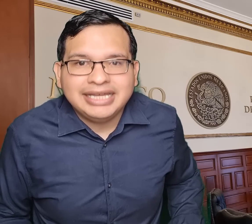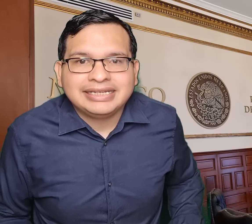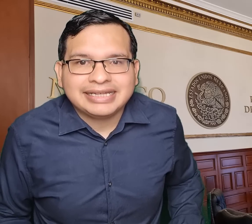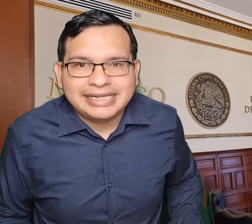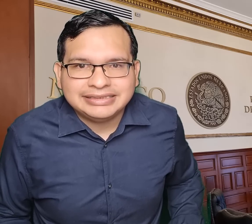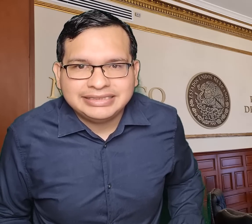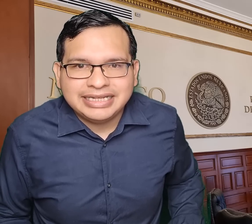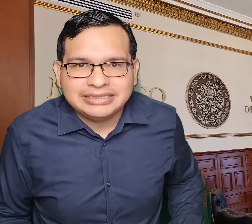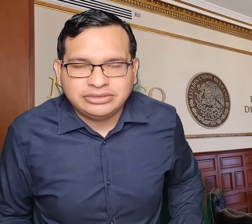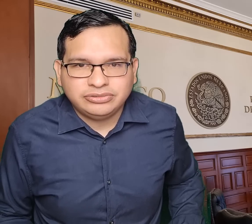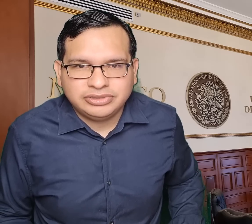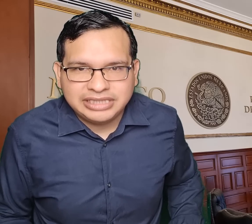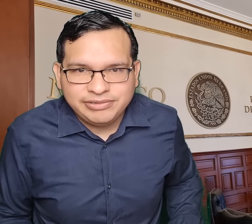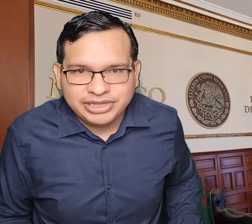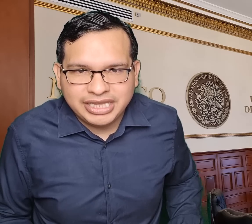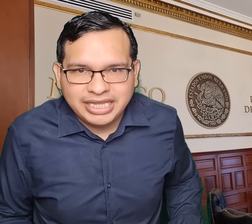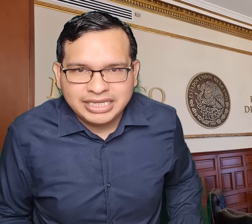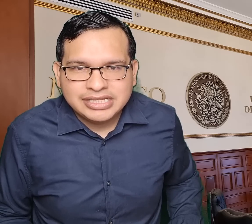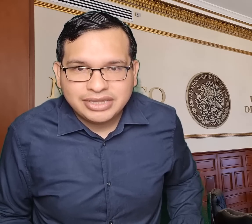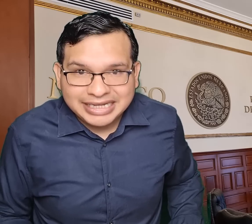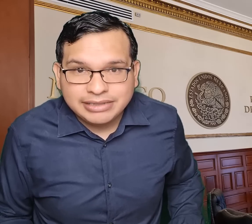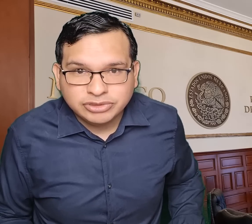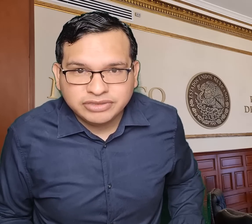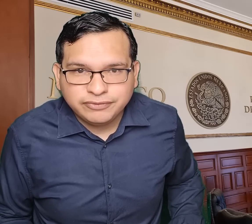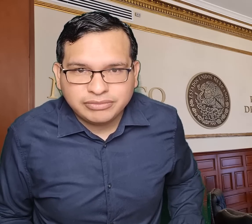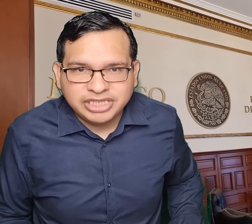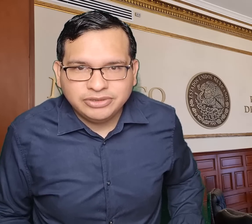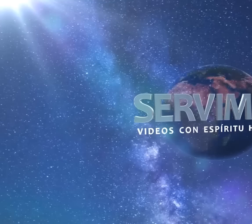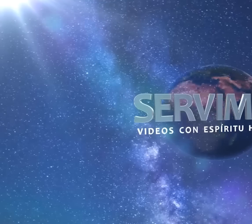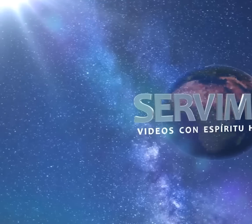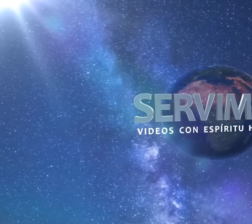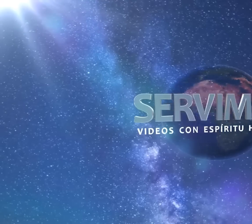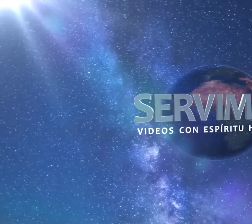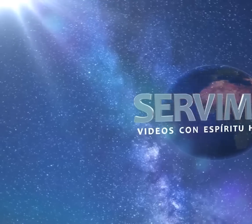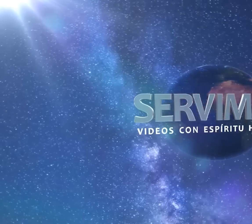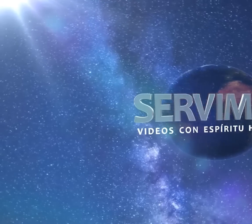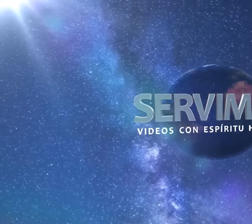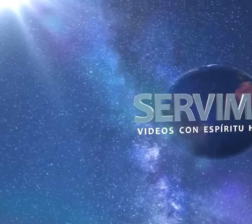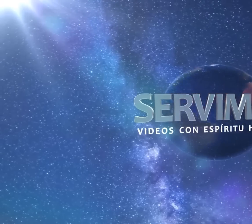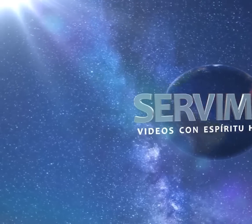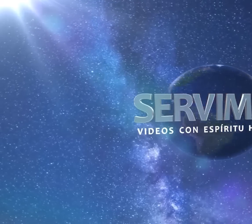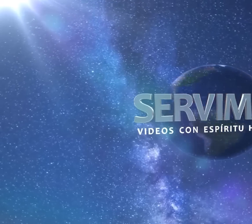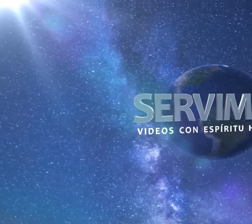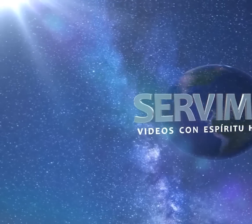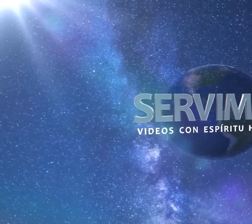tema. Gracias, suscríbete, seguiremos informando.